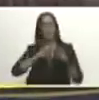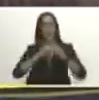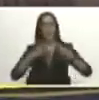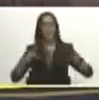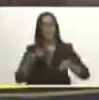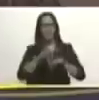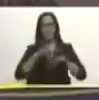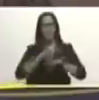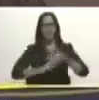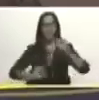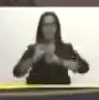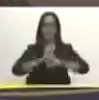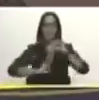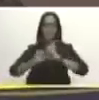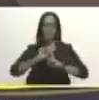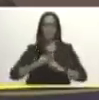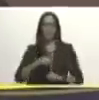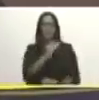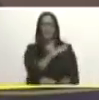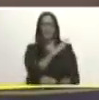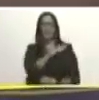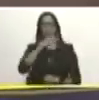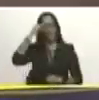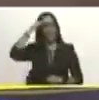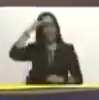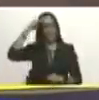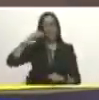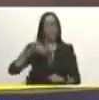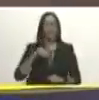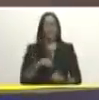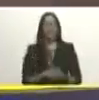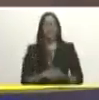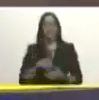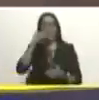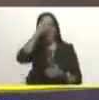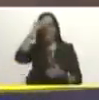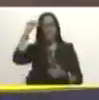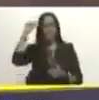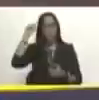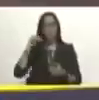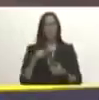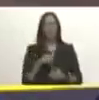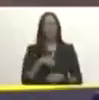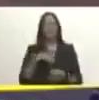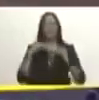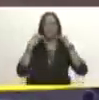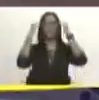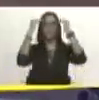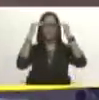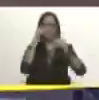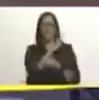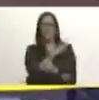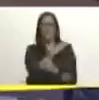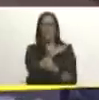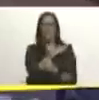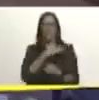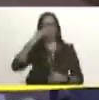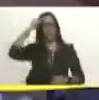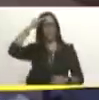Popular para la Defensa, general en jefe Vladimir Padrino López, al comandante en jefe de la Fuerza Armada